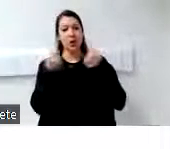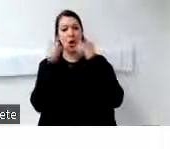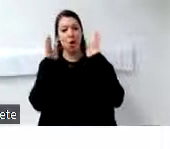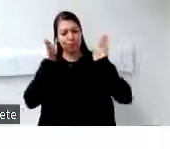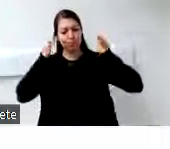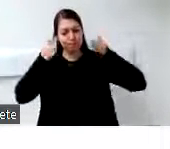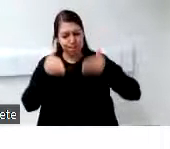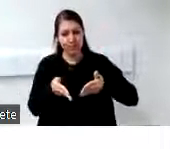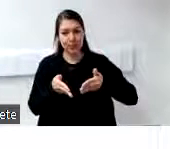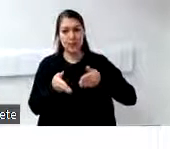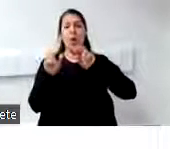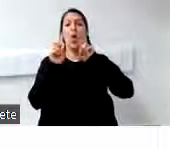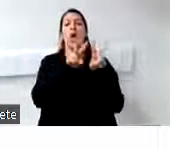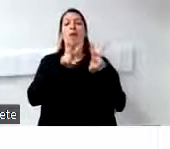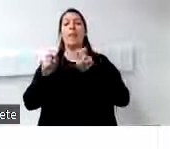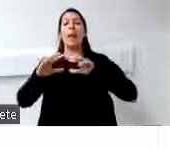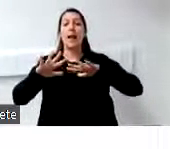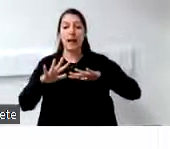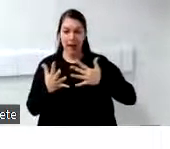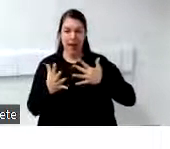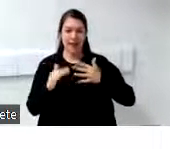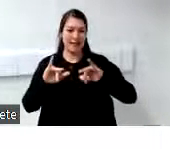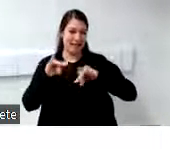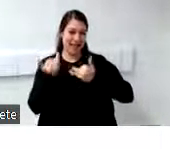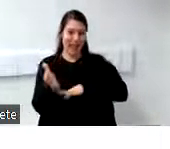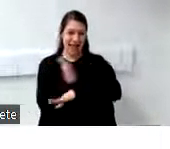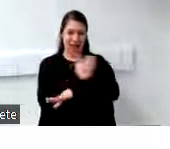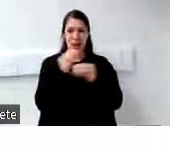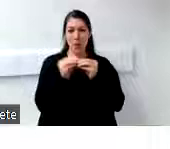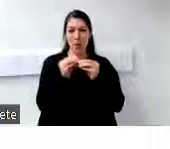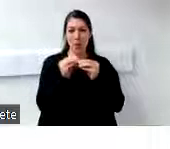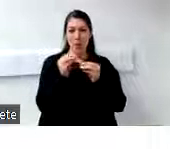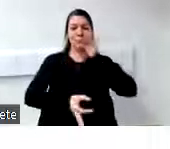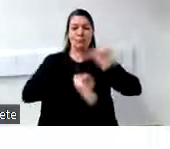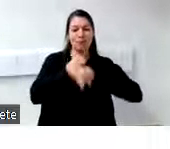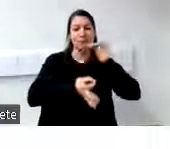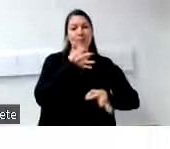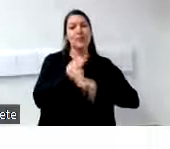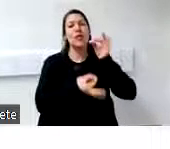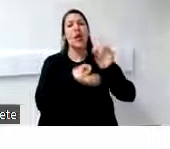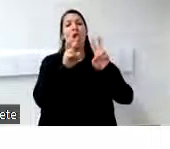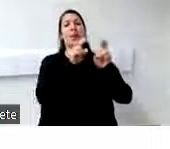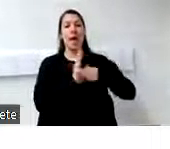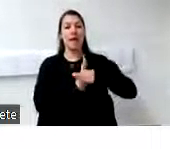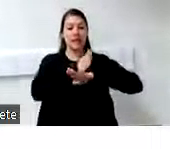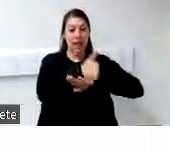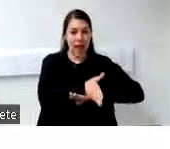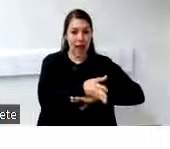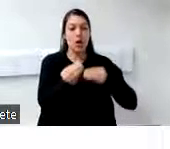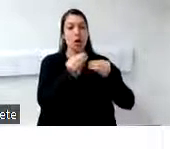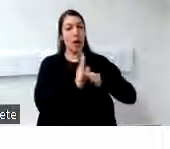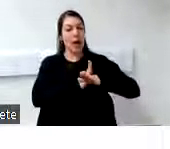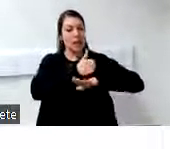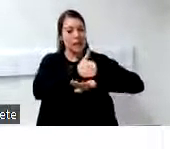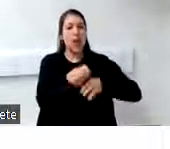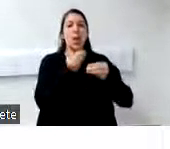de todo esto, de lo que tiene que ver con, que estuvo presentando Estefanía, que tiene que ver con la accesibilidad y cómo se accede, cómo lograr